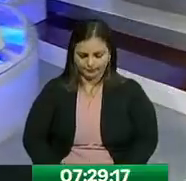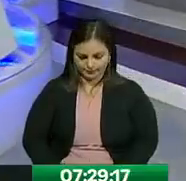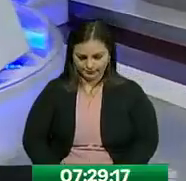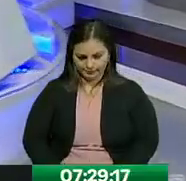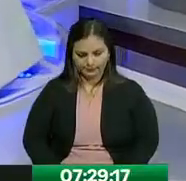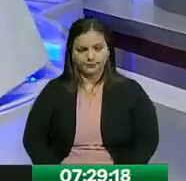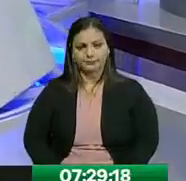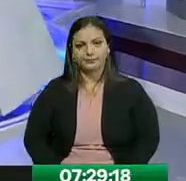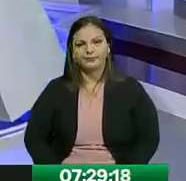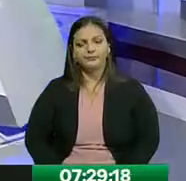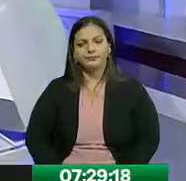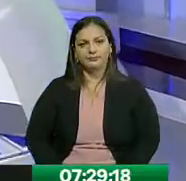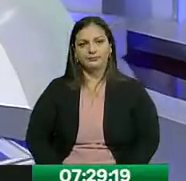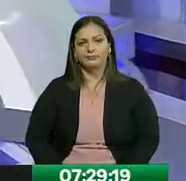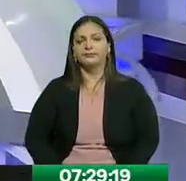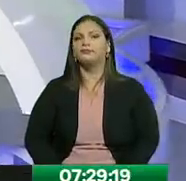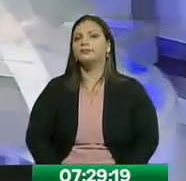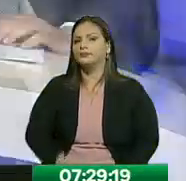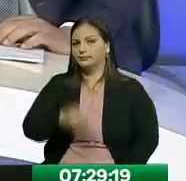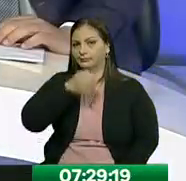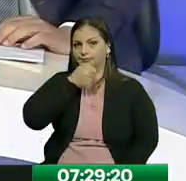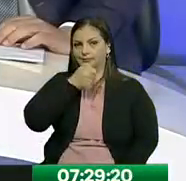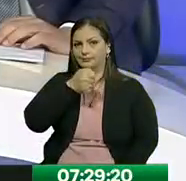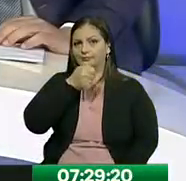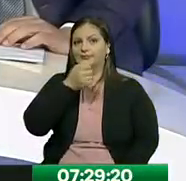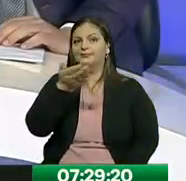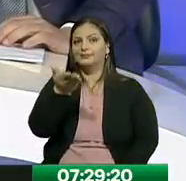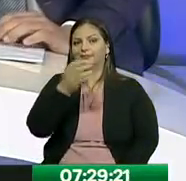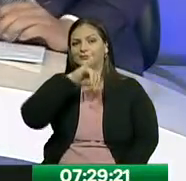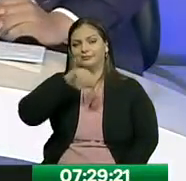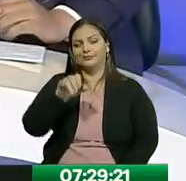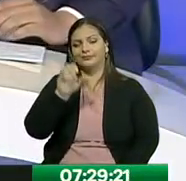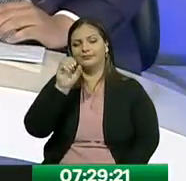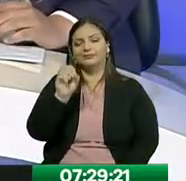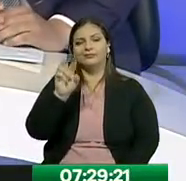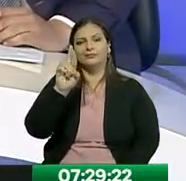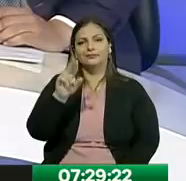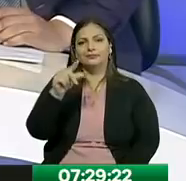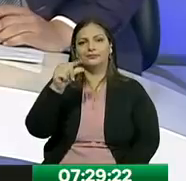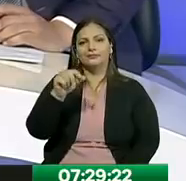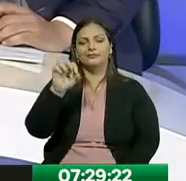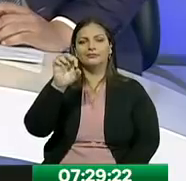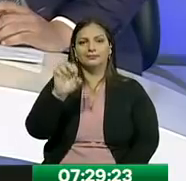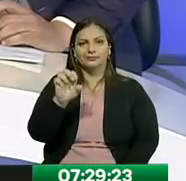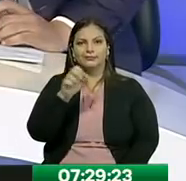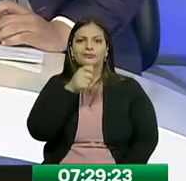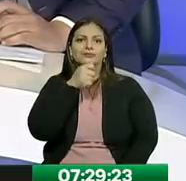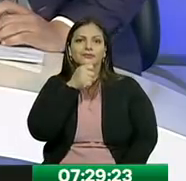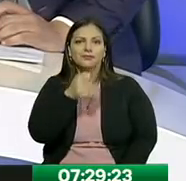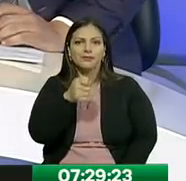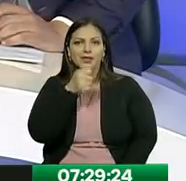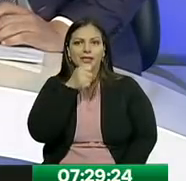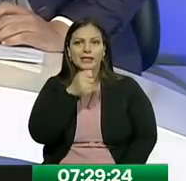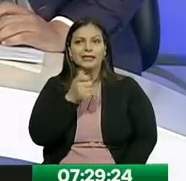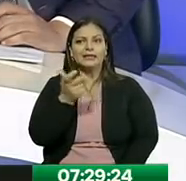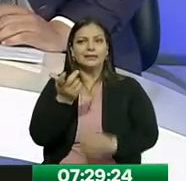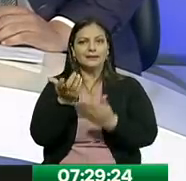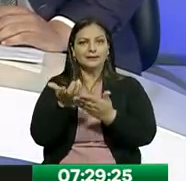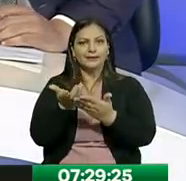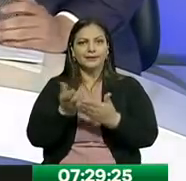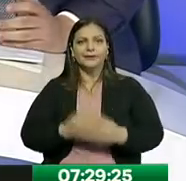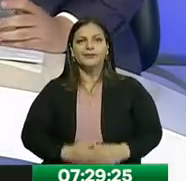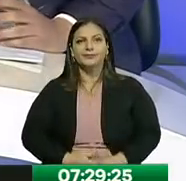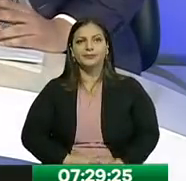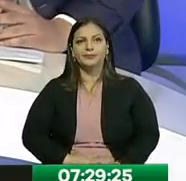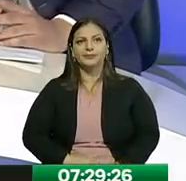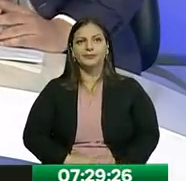A esta hora nos vamos a enlazar de inmediato con nuestro compañero Jorge Salazar en vivo y en directo en esta oportunidad que